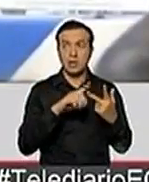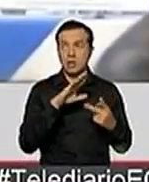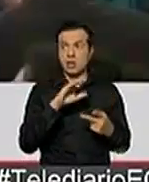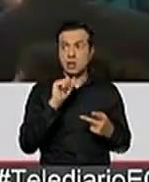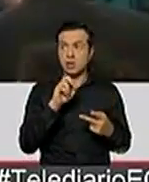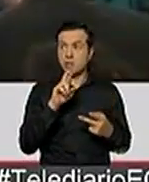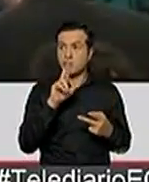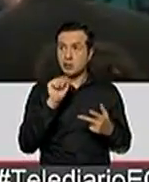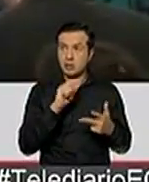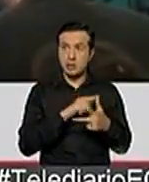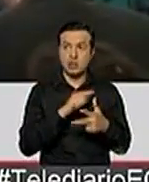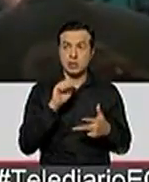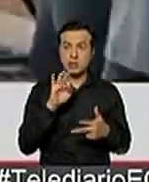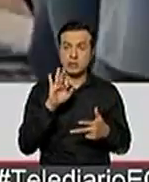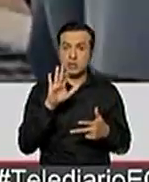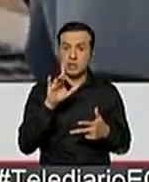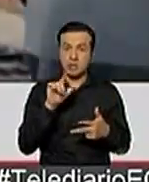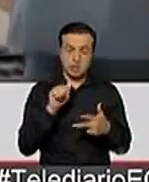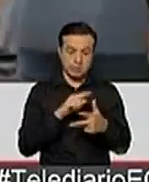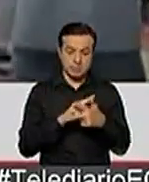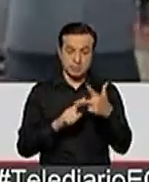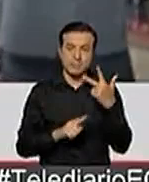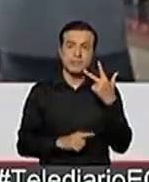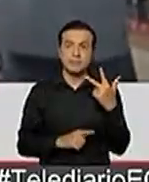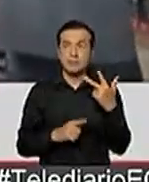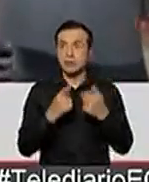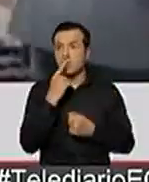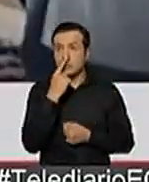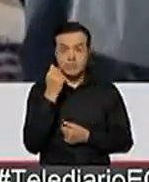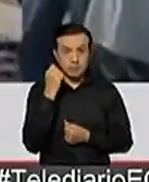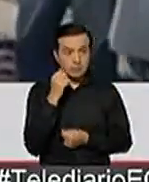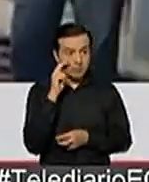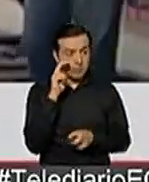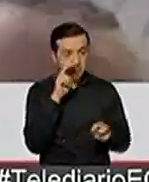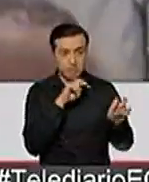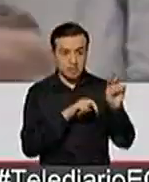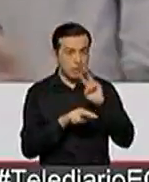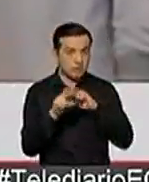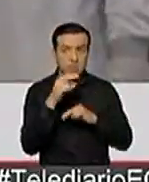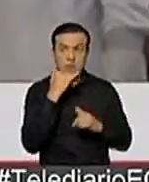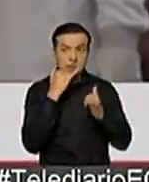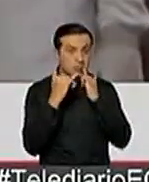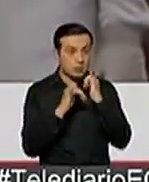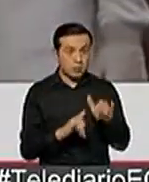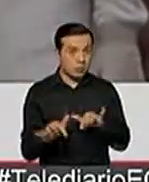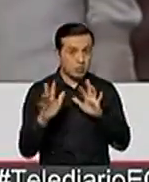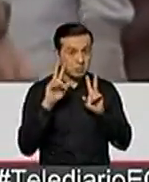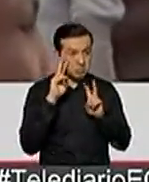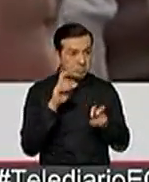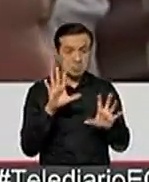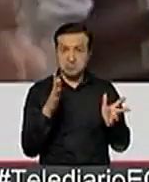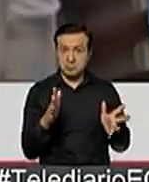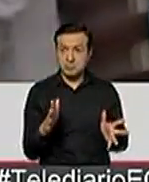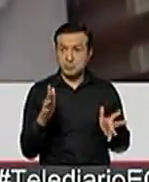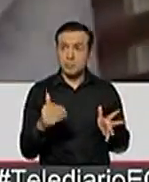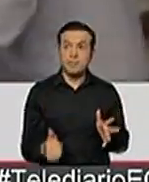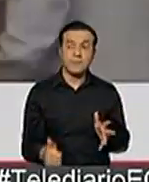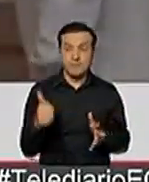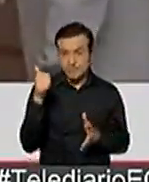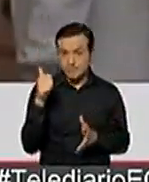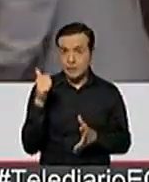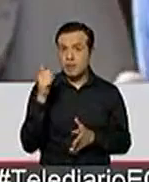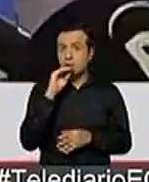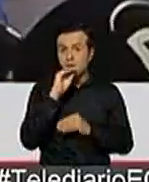y Estela Acero. Además, afirman que no hay interés de investigar irregularidades en el sistema informático. Sin embargo, la titular del